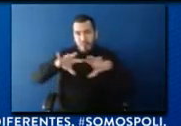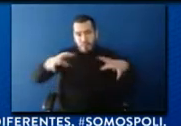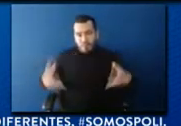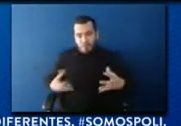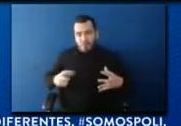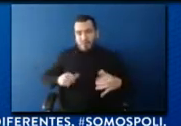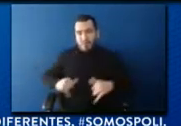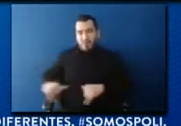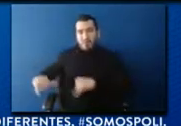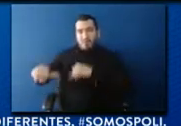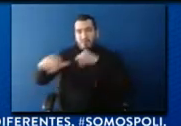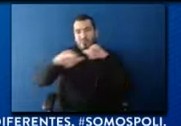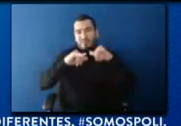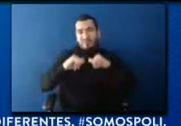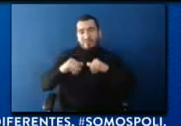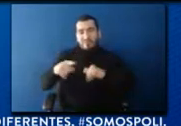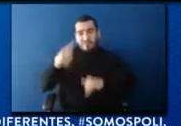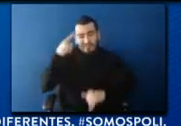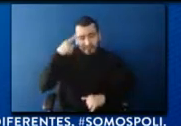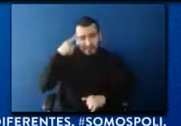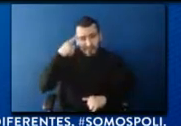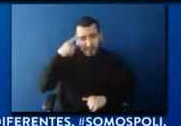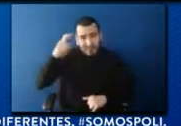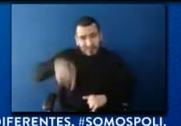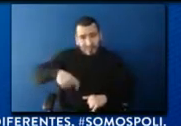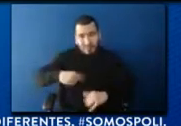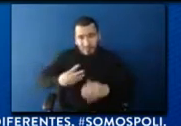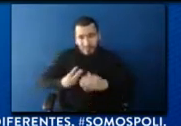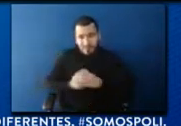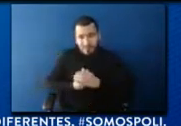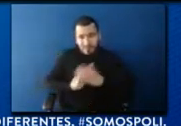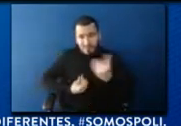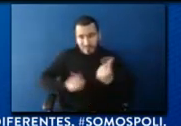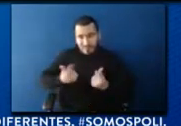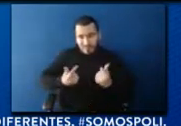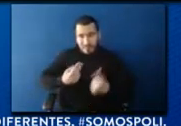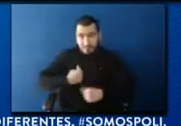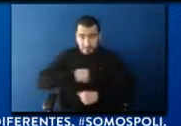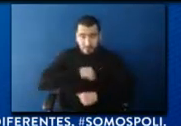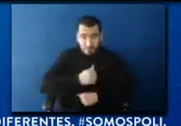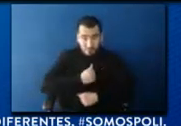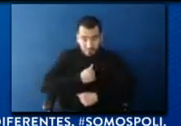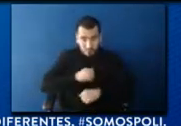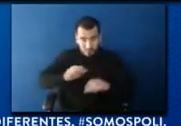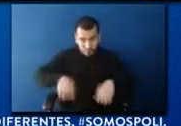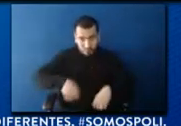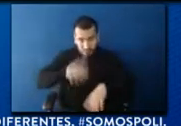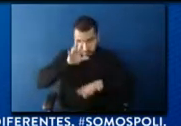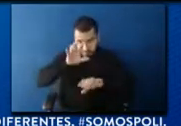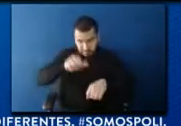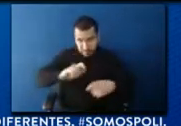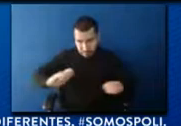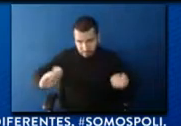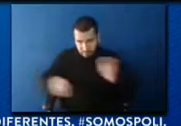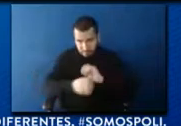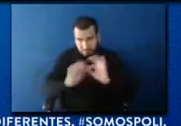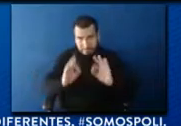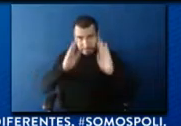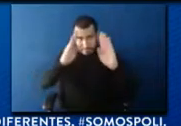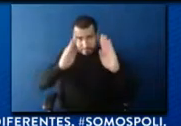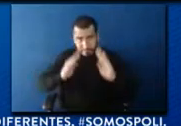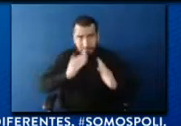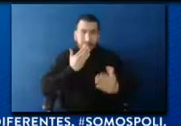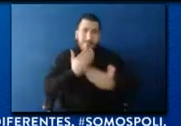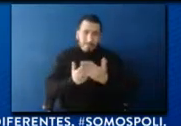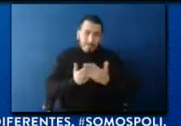pensemos que toda esta transformación digital debe tener un sentido de inclusión financiera y que está en nuestras manos la capacidad de generar ese cambio. Muchas gracias por su atención y ojalá podamos escuchar